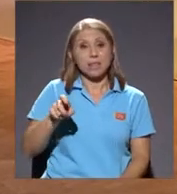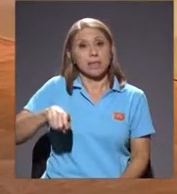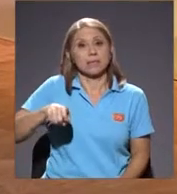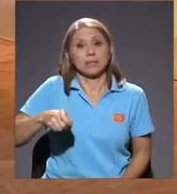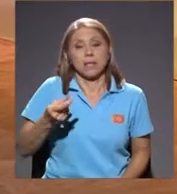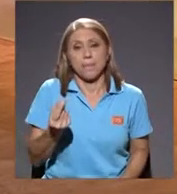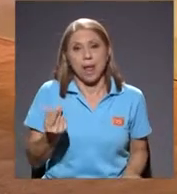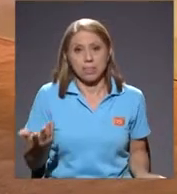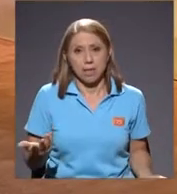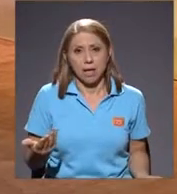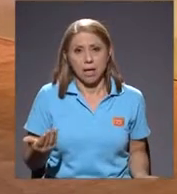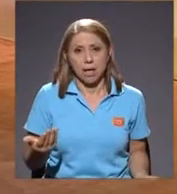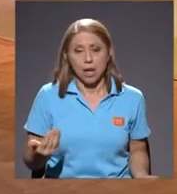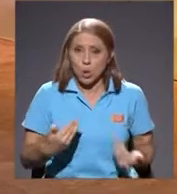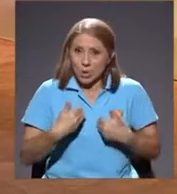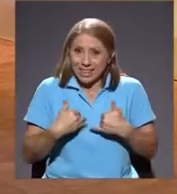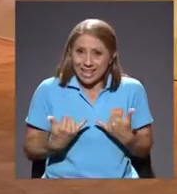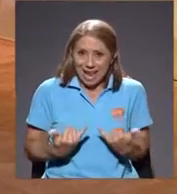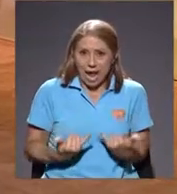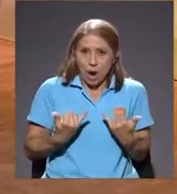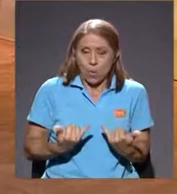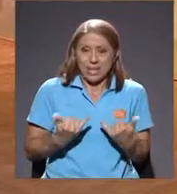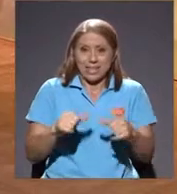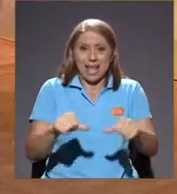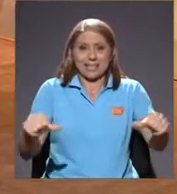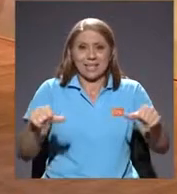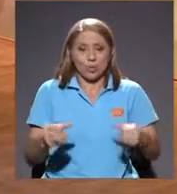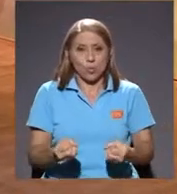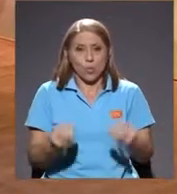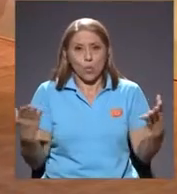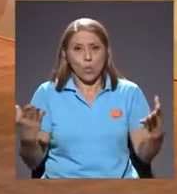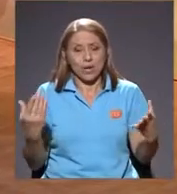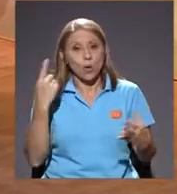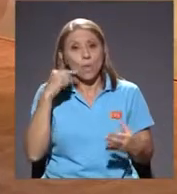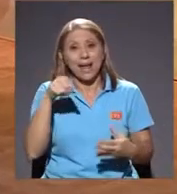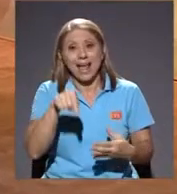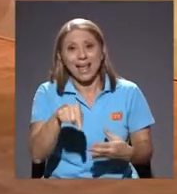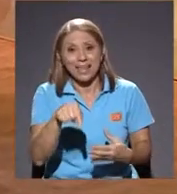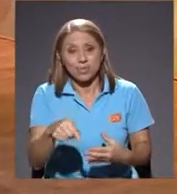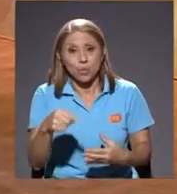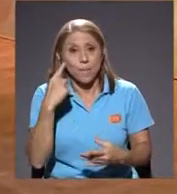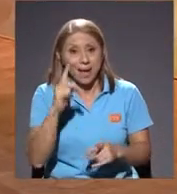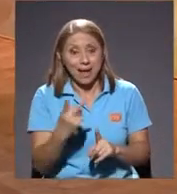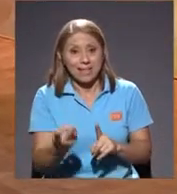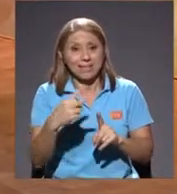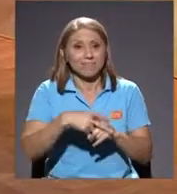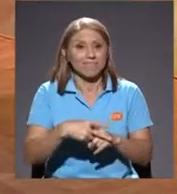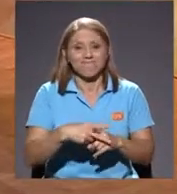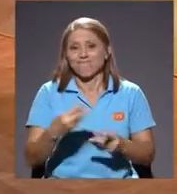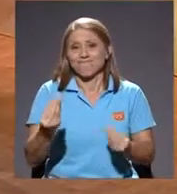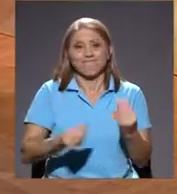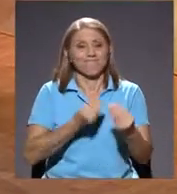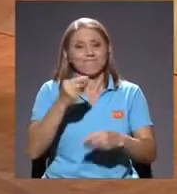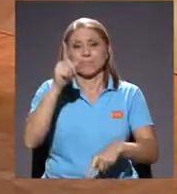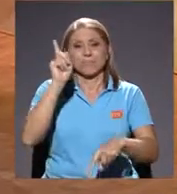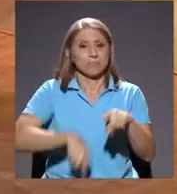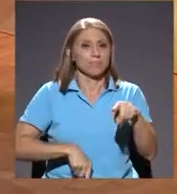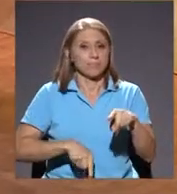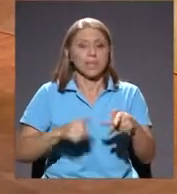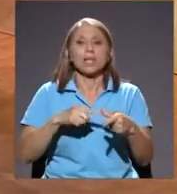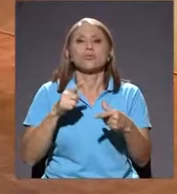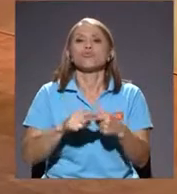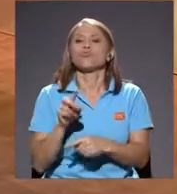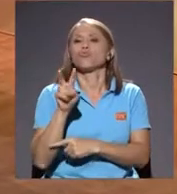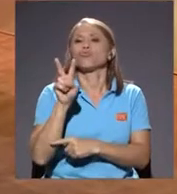lo que hoy dispone el sector público para desarrollar esas metas para implementarlas no va a ser posible lo cual me lleva a dos